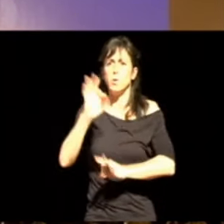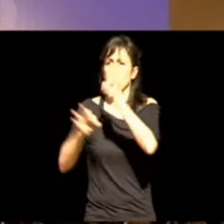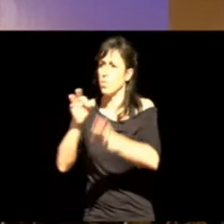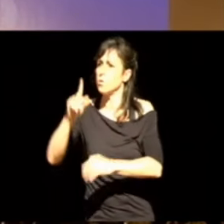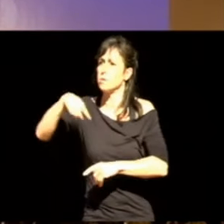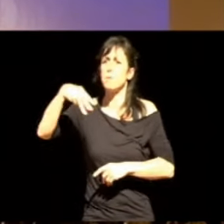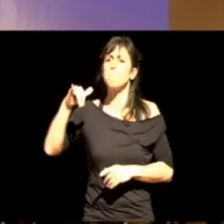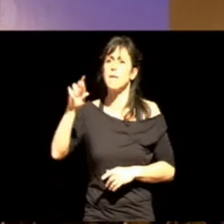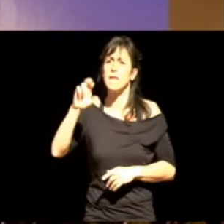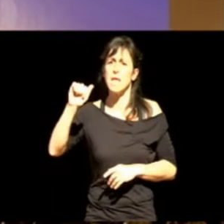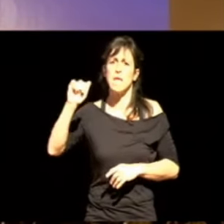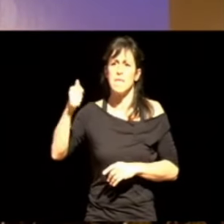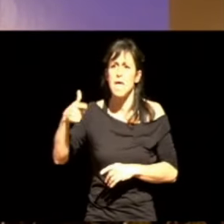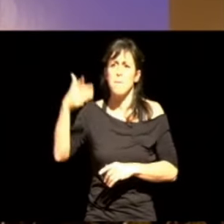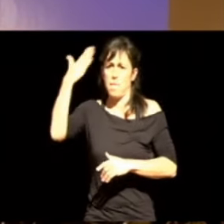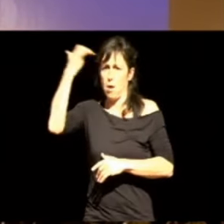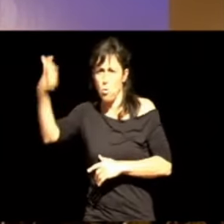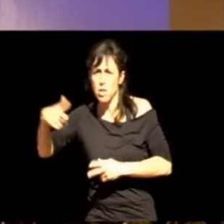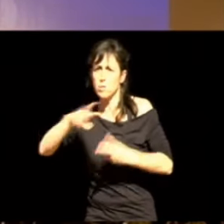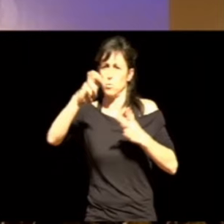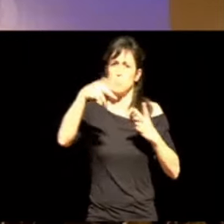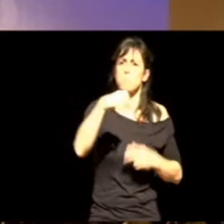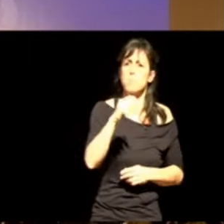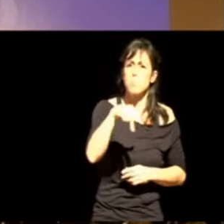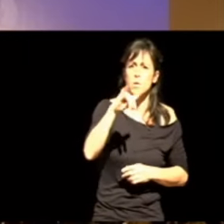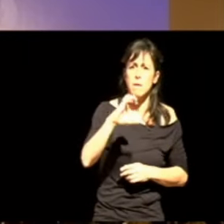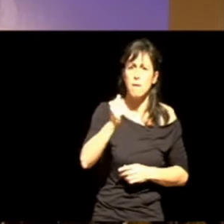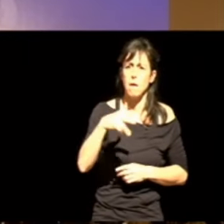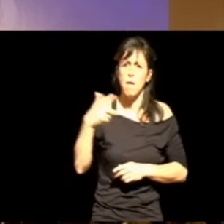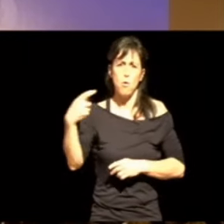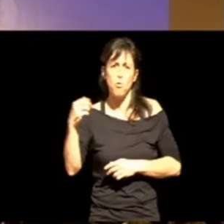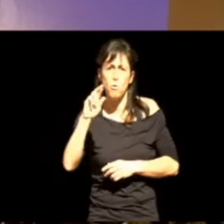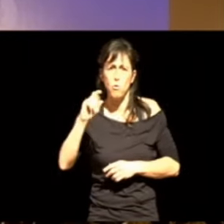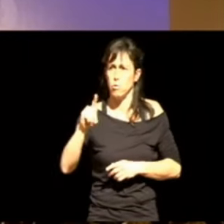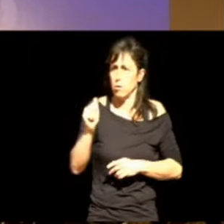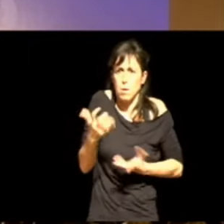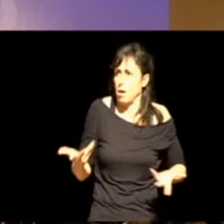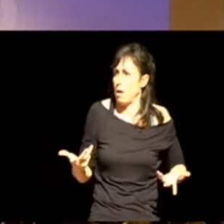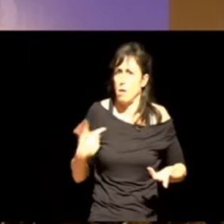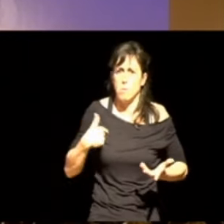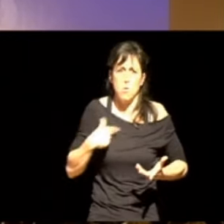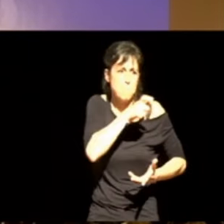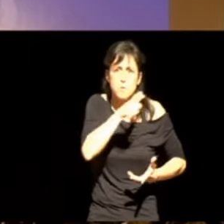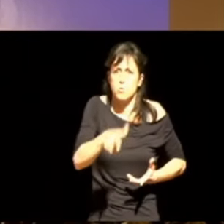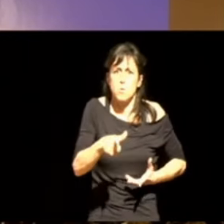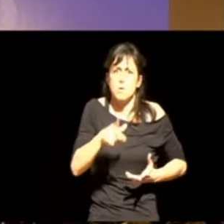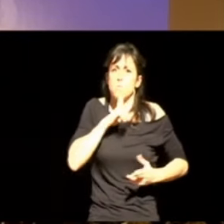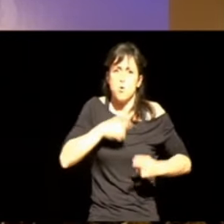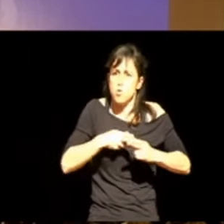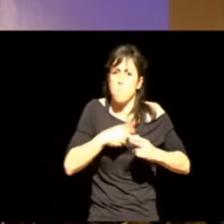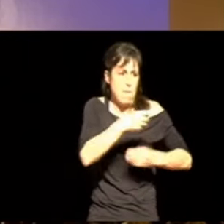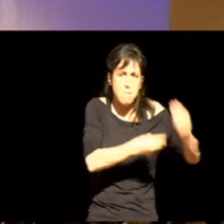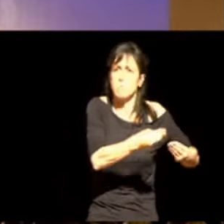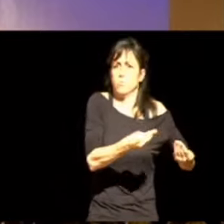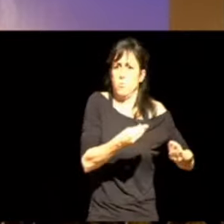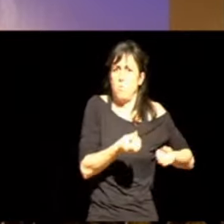por ahí, de Guernica, Gogora, tú, Susana Arilla, Mónica Vázquez, Gorka Ruiz. Por favor, yo no me puedo ir sin decir que esta gente es la que ha hecho eso. Yo